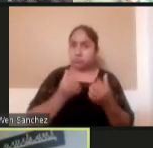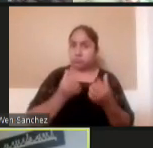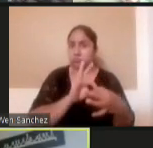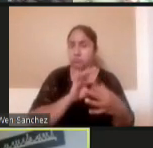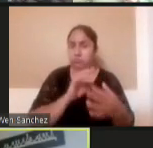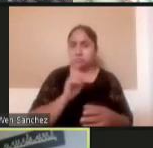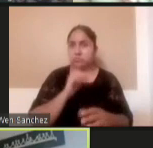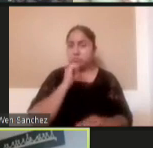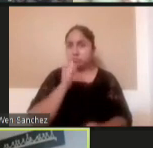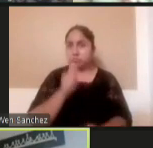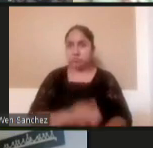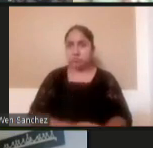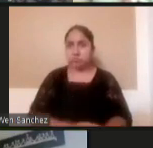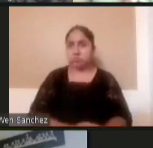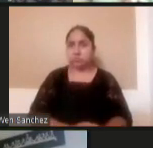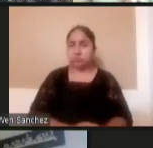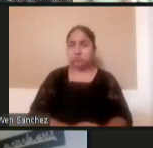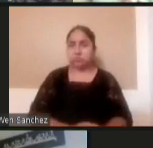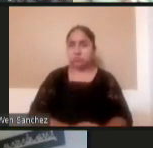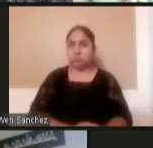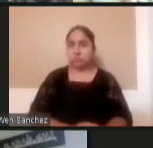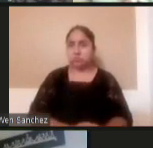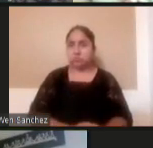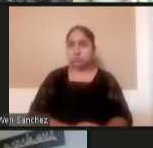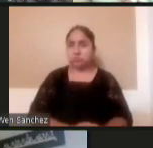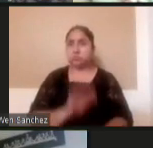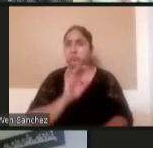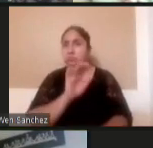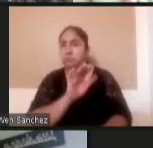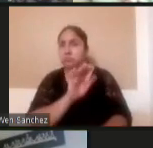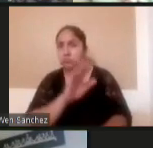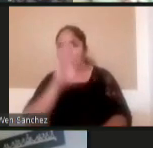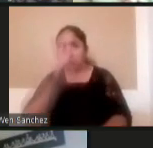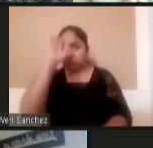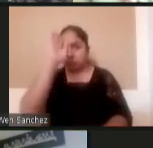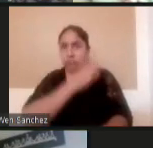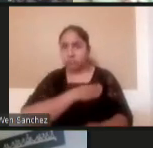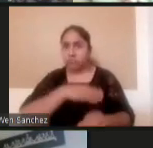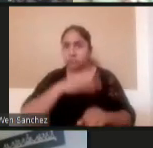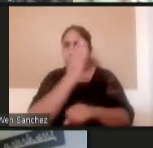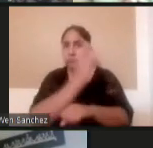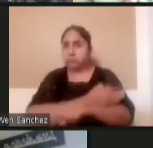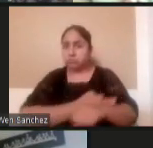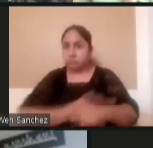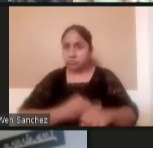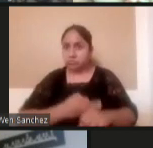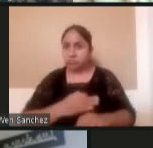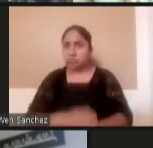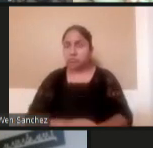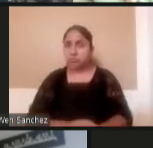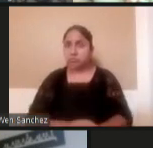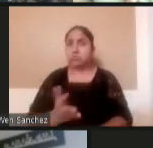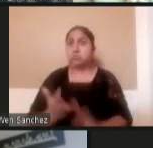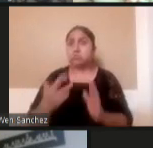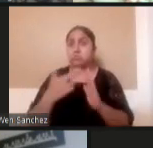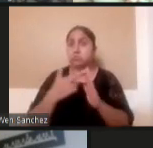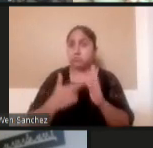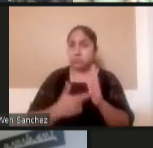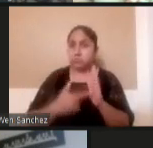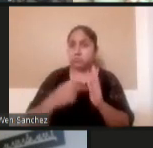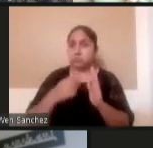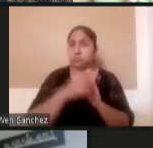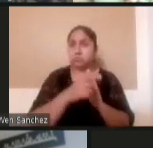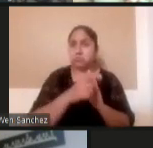Estás desfasada. Señora Martínez, buenas tardes. Conforme a reglamento, se ha registrado usted en